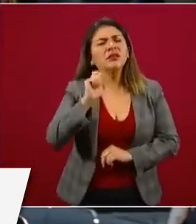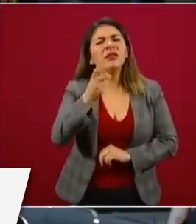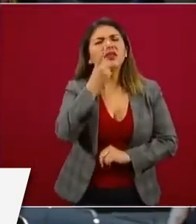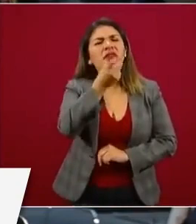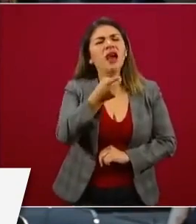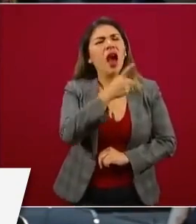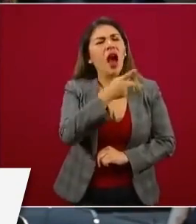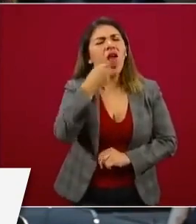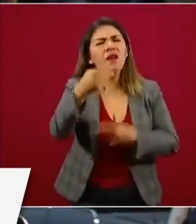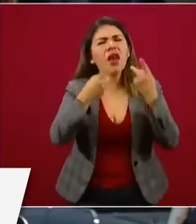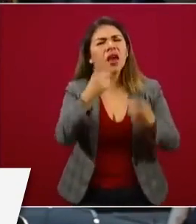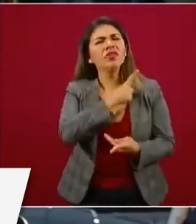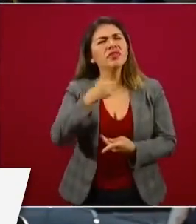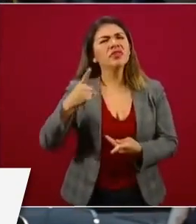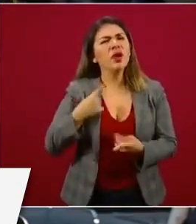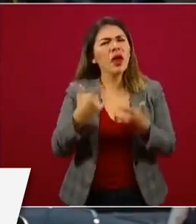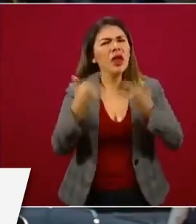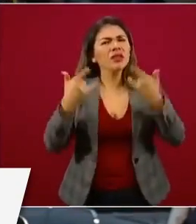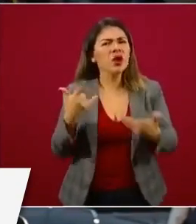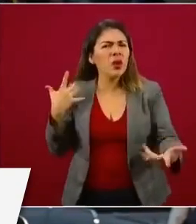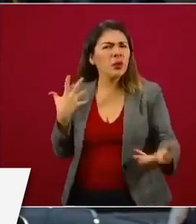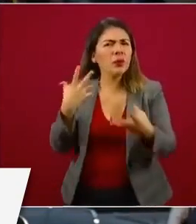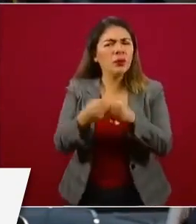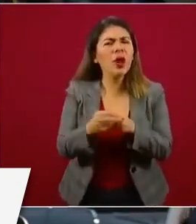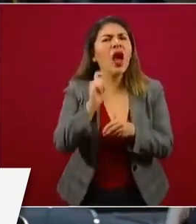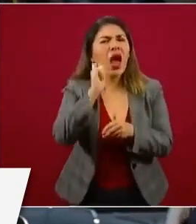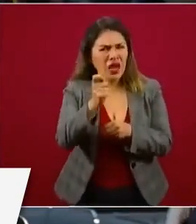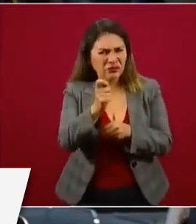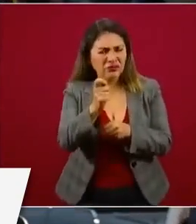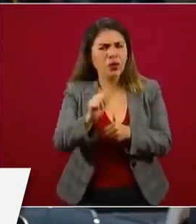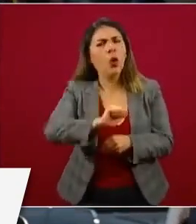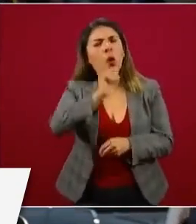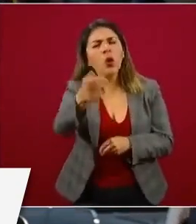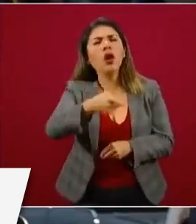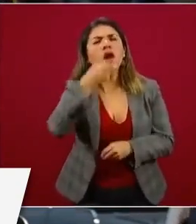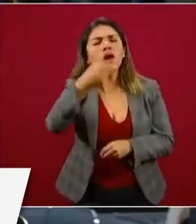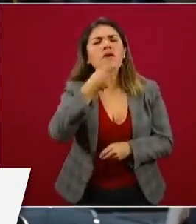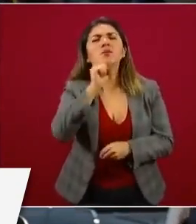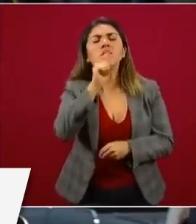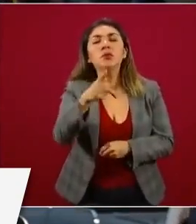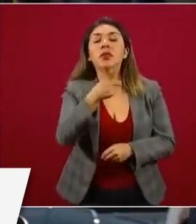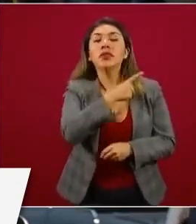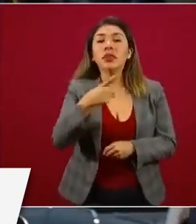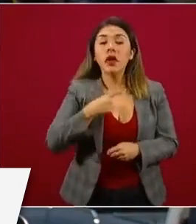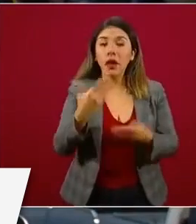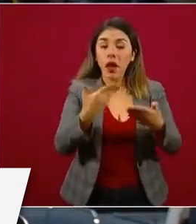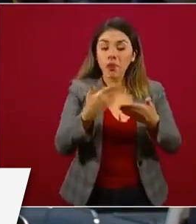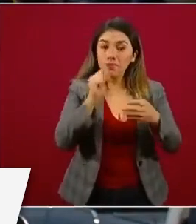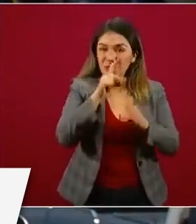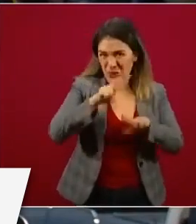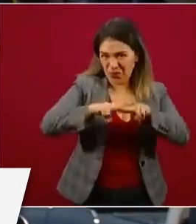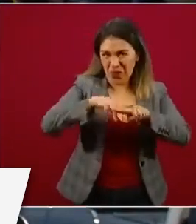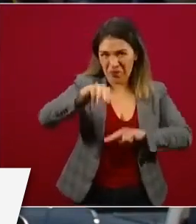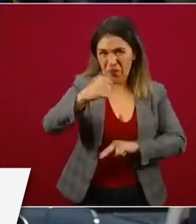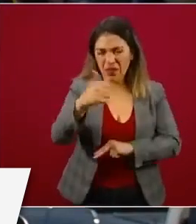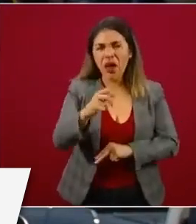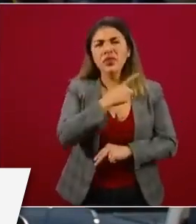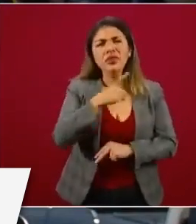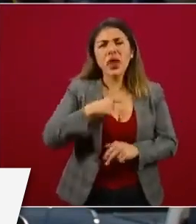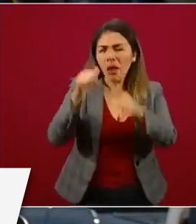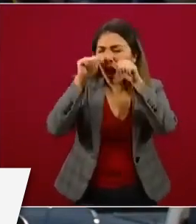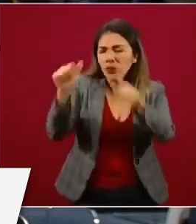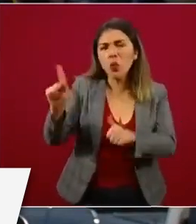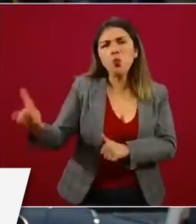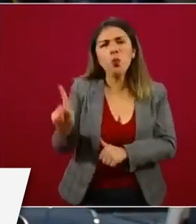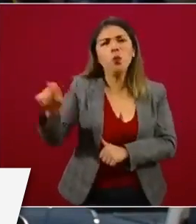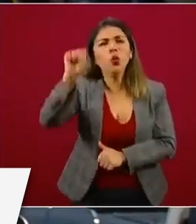sobre un cambio de paradigma y poner atención en el desarrollo de los pueblos del sur pero hay algunos ejidatarios